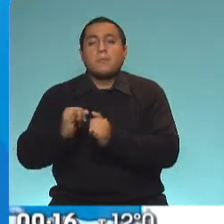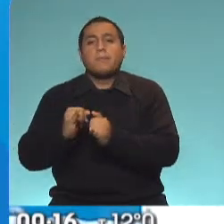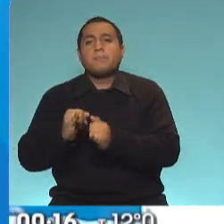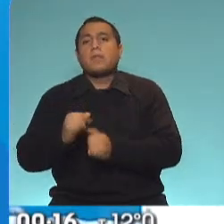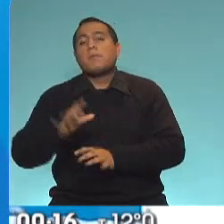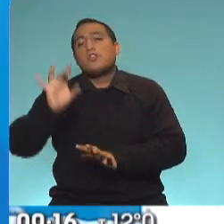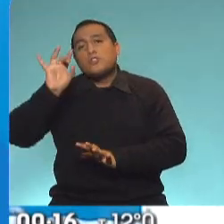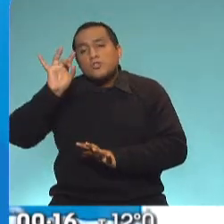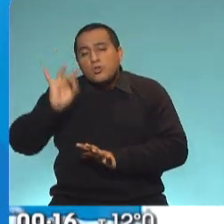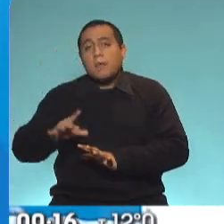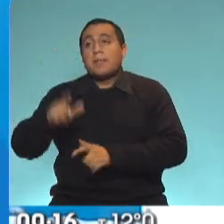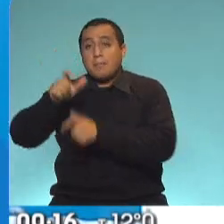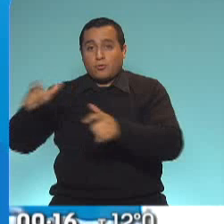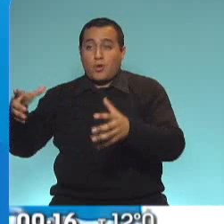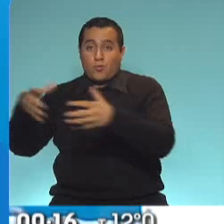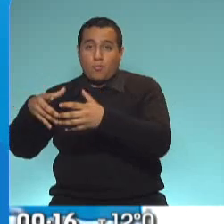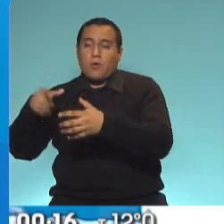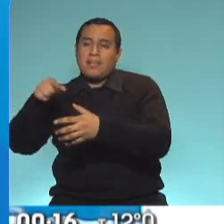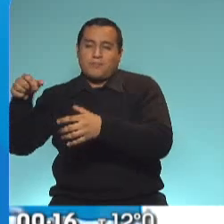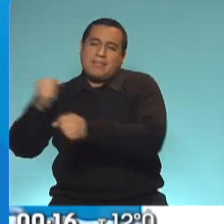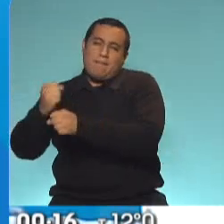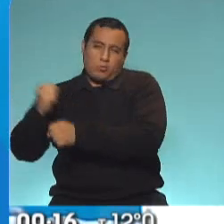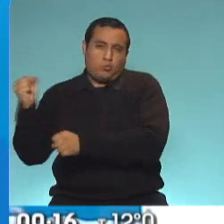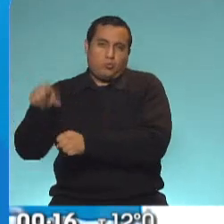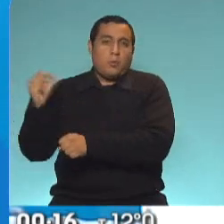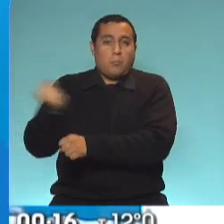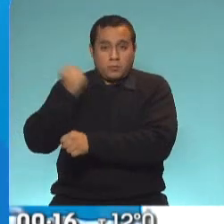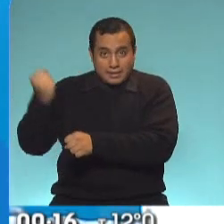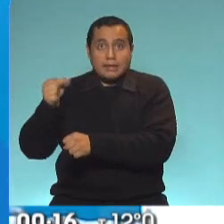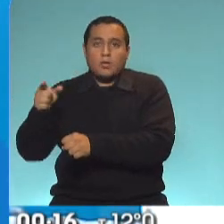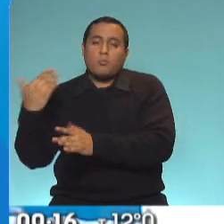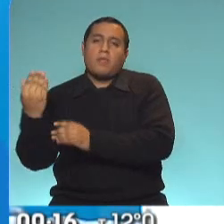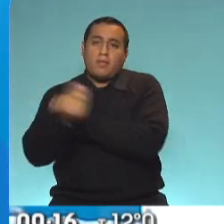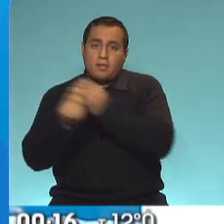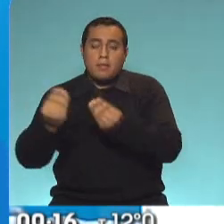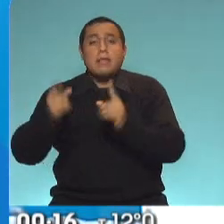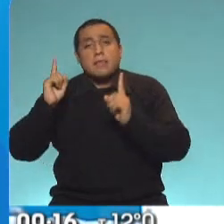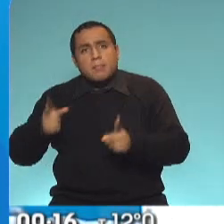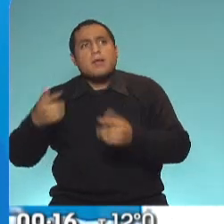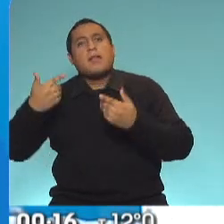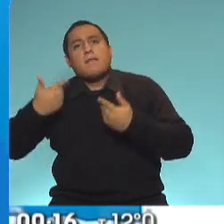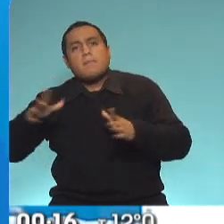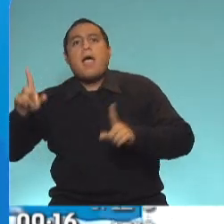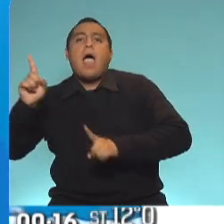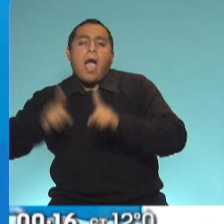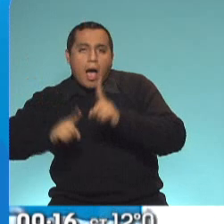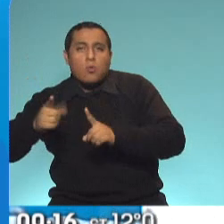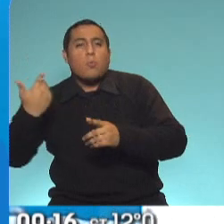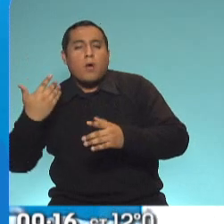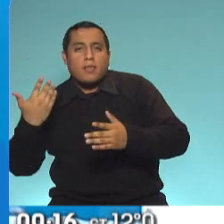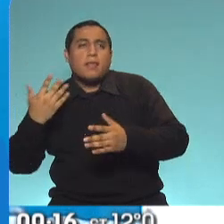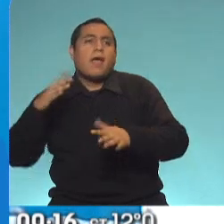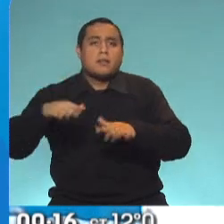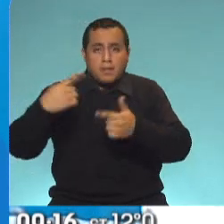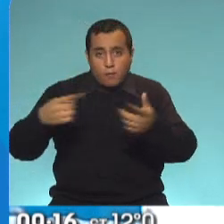solo para el personal esencial, y las salidas que se están realizando con las medidas medidas de prevención